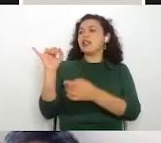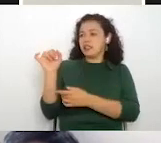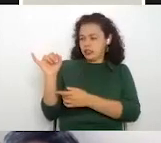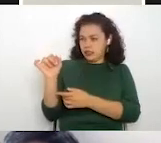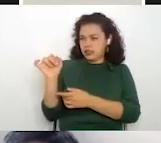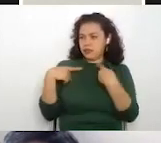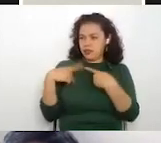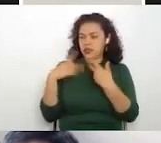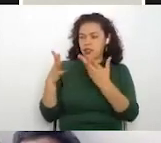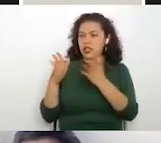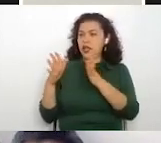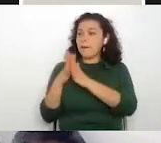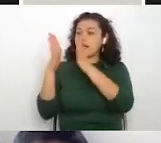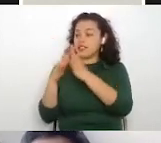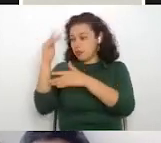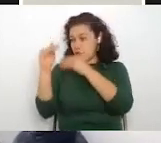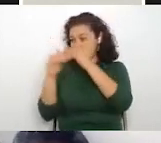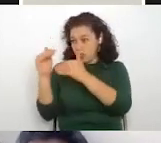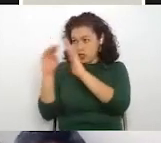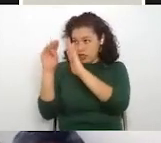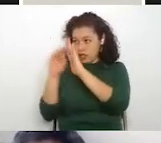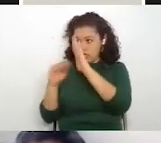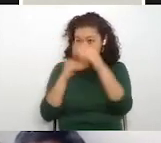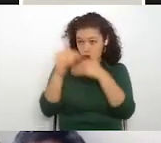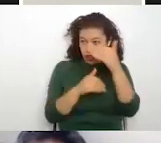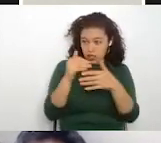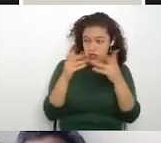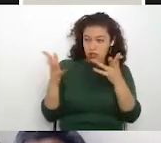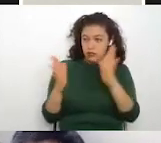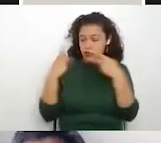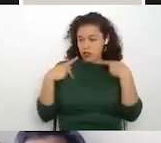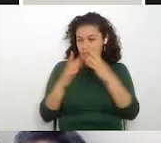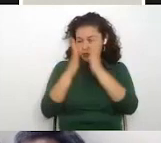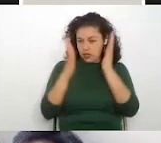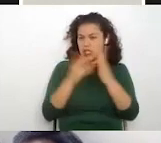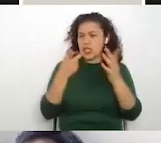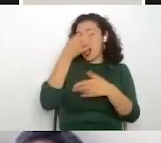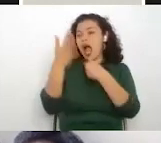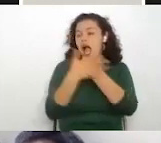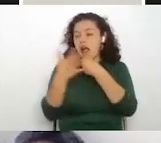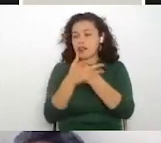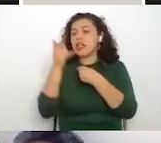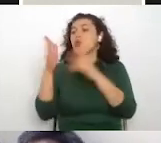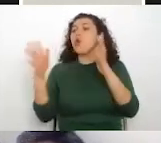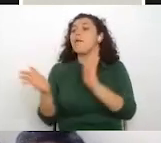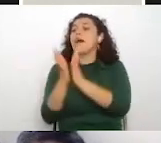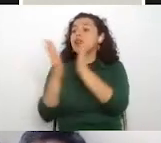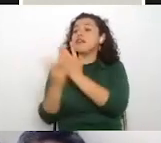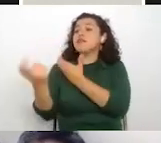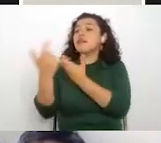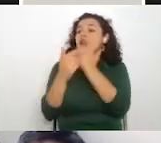personal que interviene en ese proceso. De hecho, se le tiene que dar a conocer por qué, porque forma parte de ese